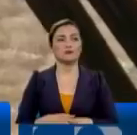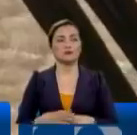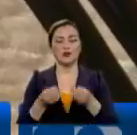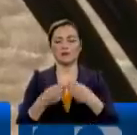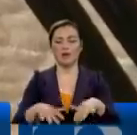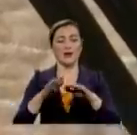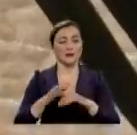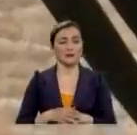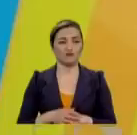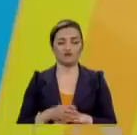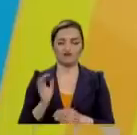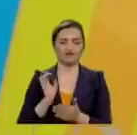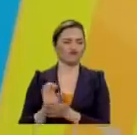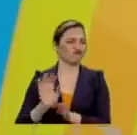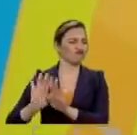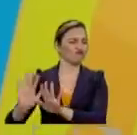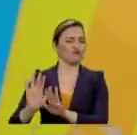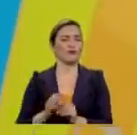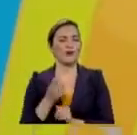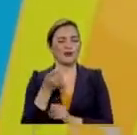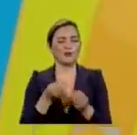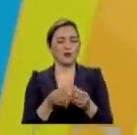pérdidas considerables, dinero o hasta